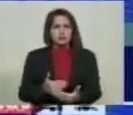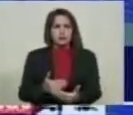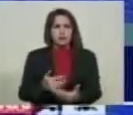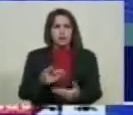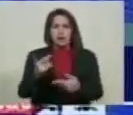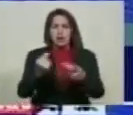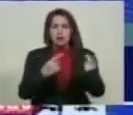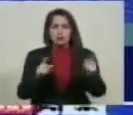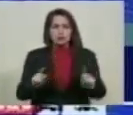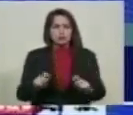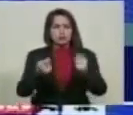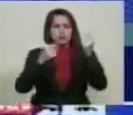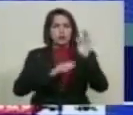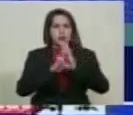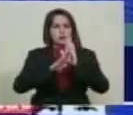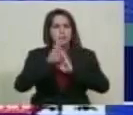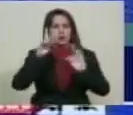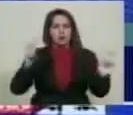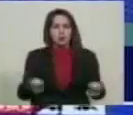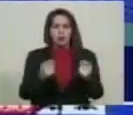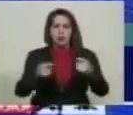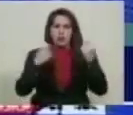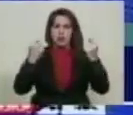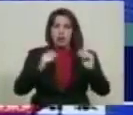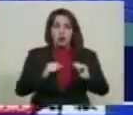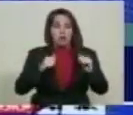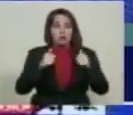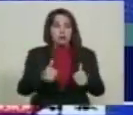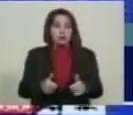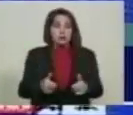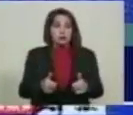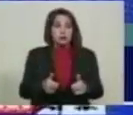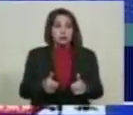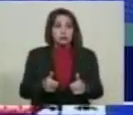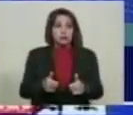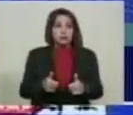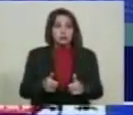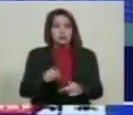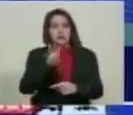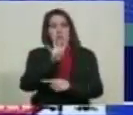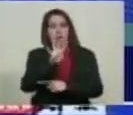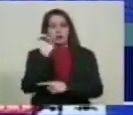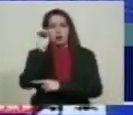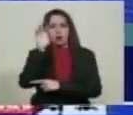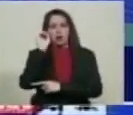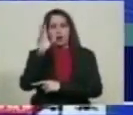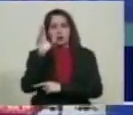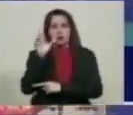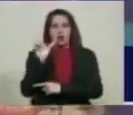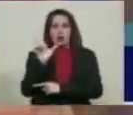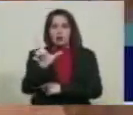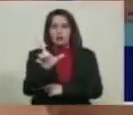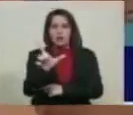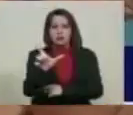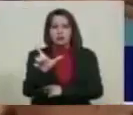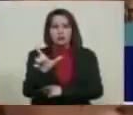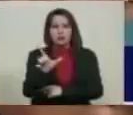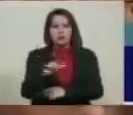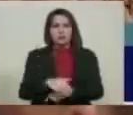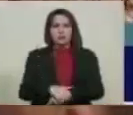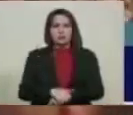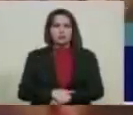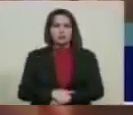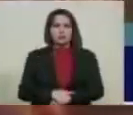económica, crecimiento y prosperidad, que nació precisamente del 4º Congreso del Partido Socialista Unido de Venezuela.